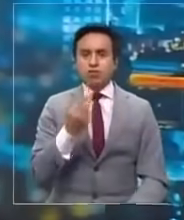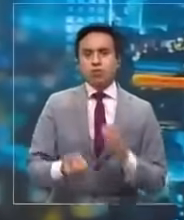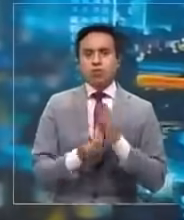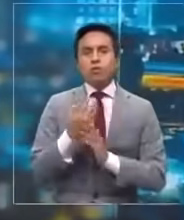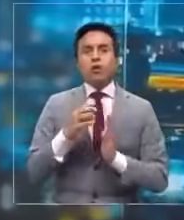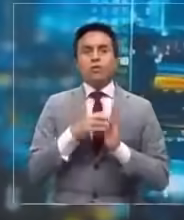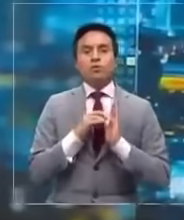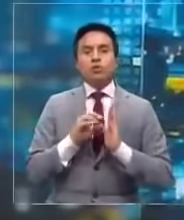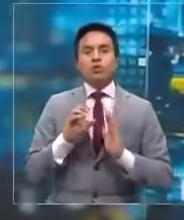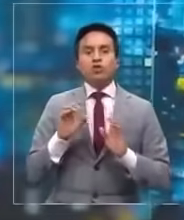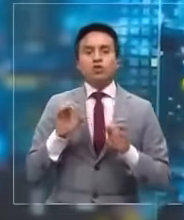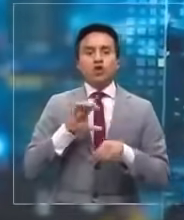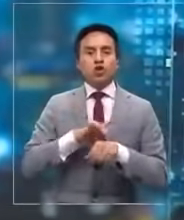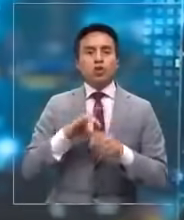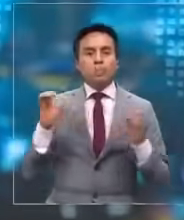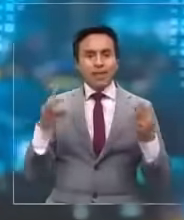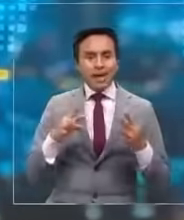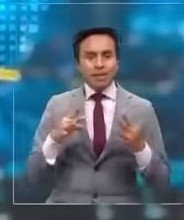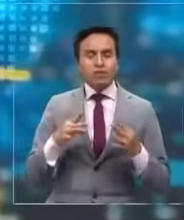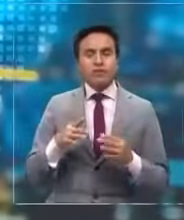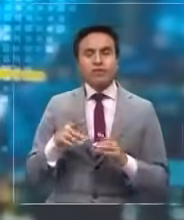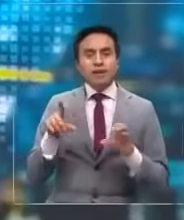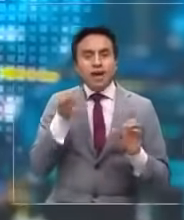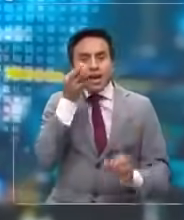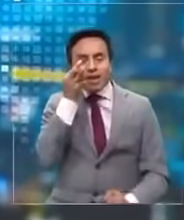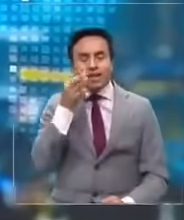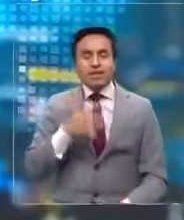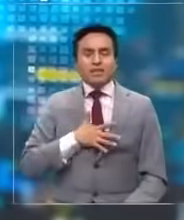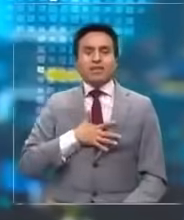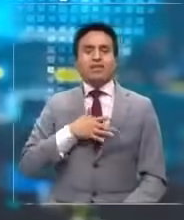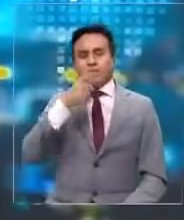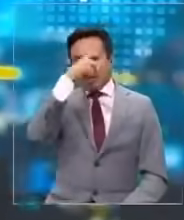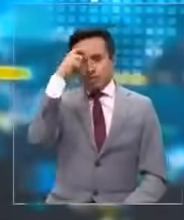con un nuevo capítulo de Doctor Milagro, esta serie que ya nos cautivó este verano con la historia del doctor Ali.